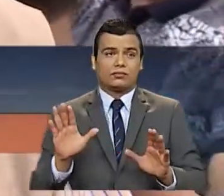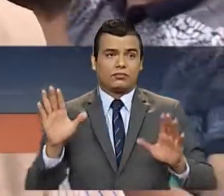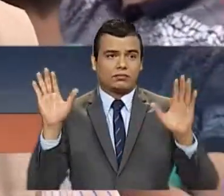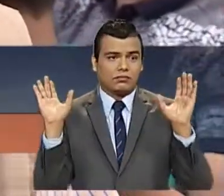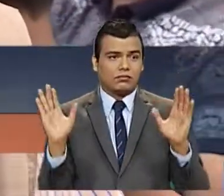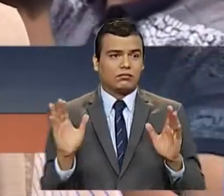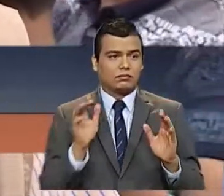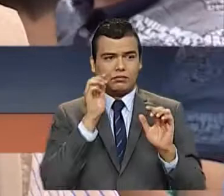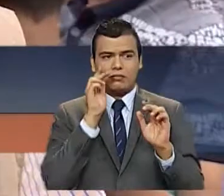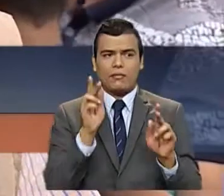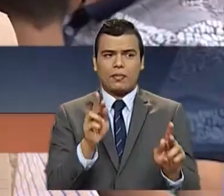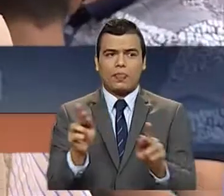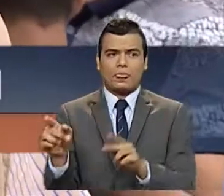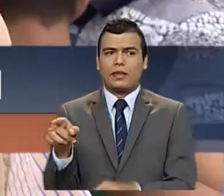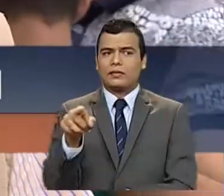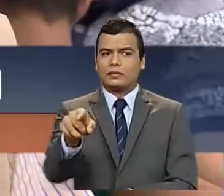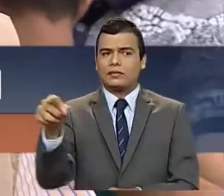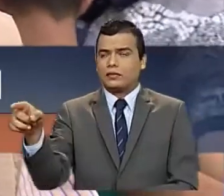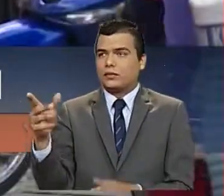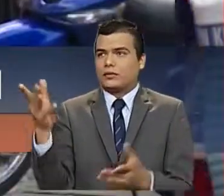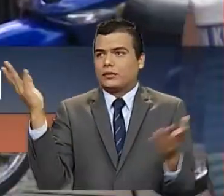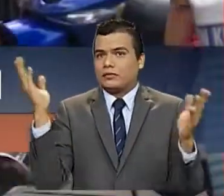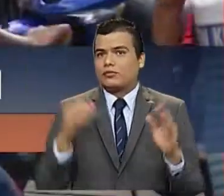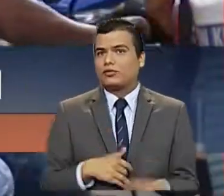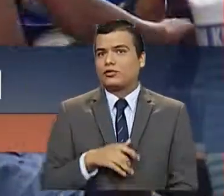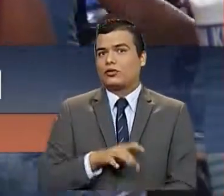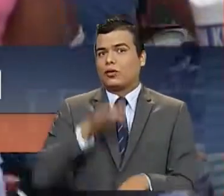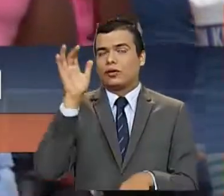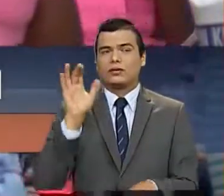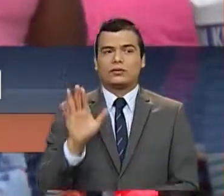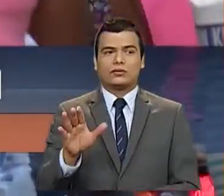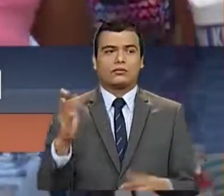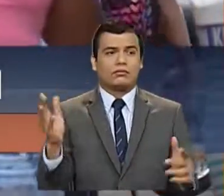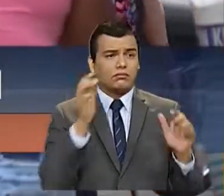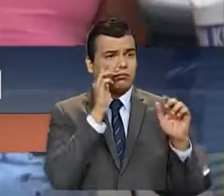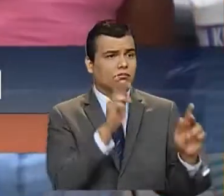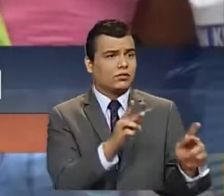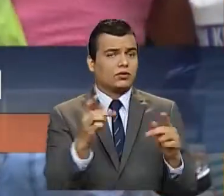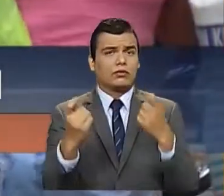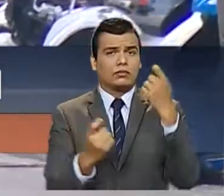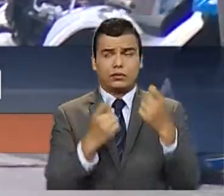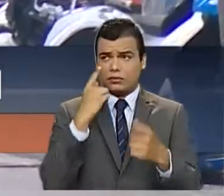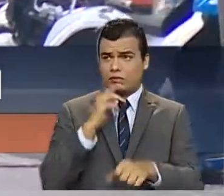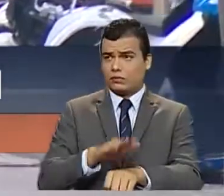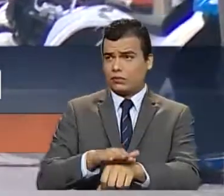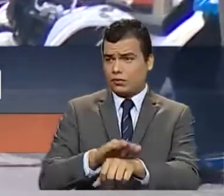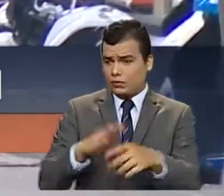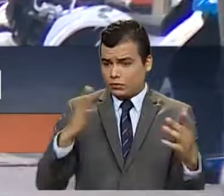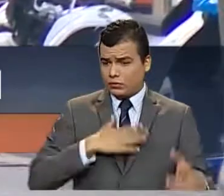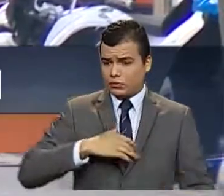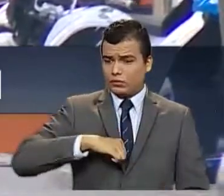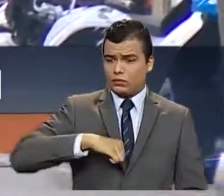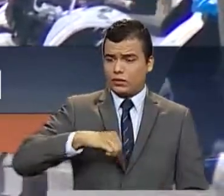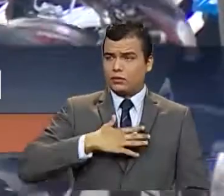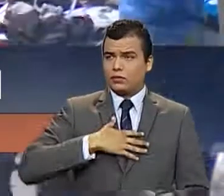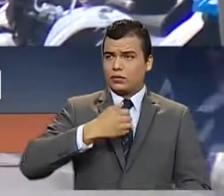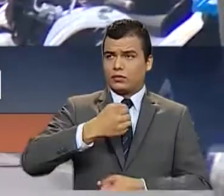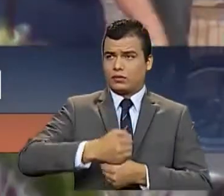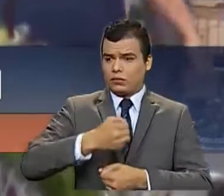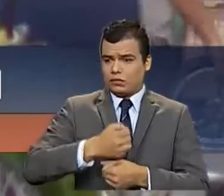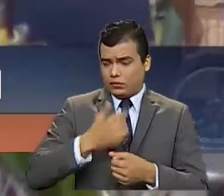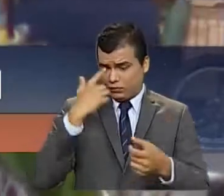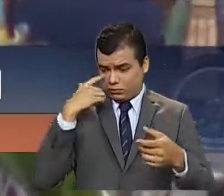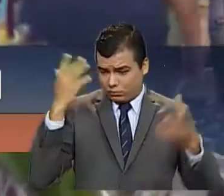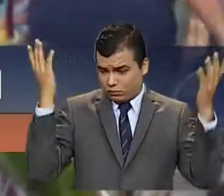la gente tiene que rebuscarse la papa como sea, viejo. Sin embargo, los vendedores se defienden y, amparados en el derecho al trabajo, argumentan